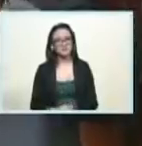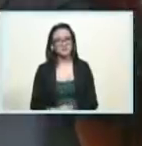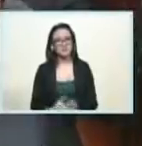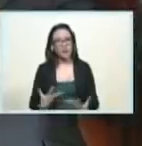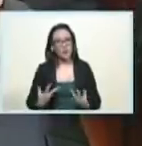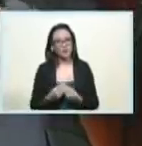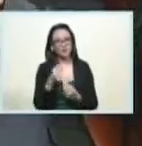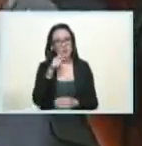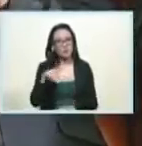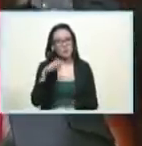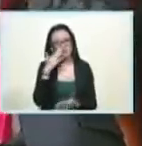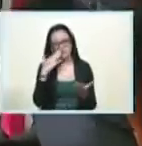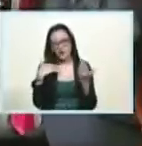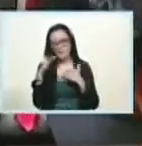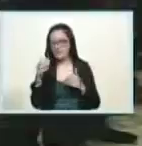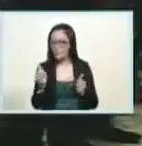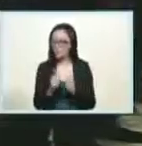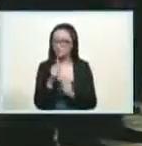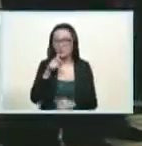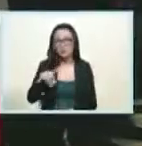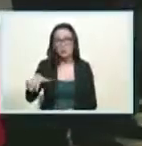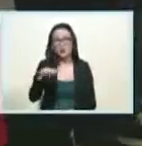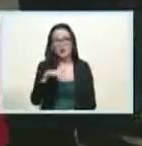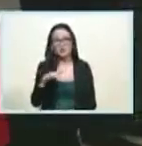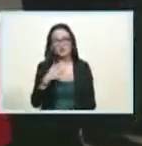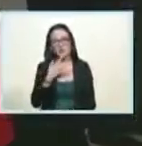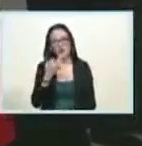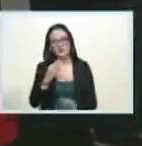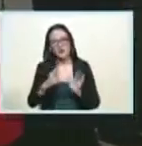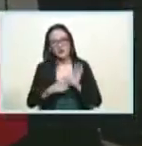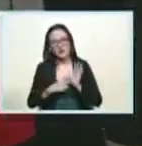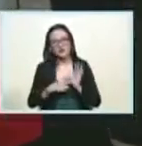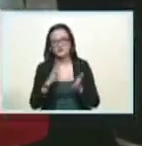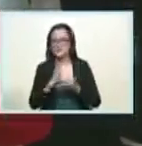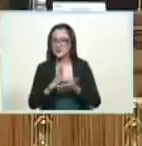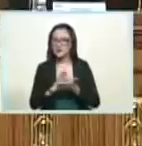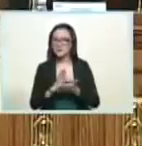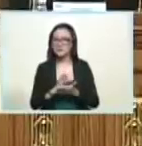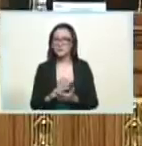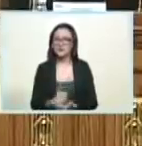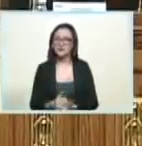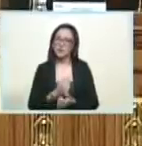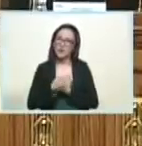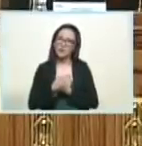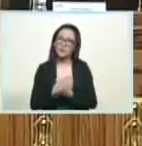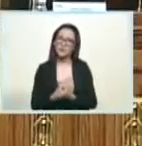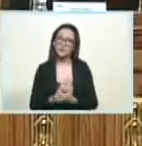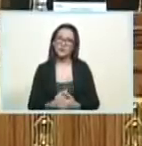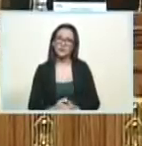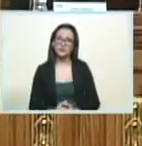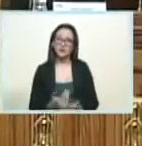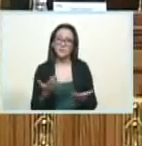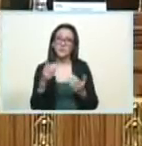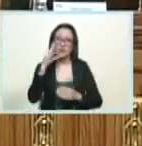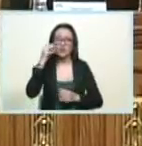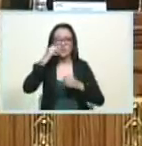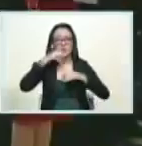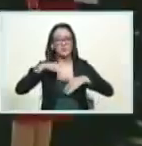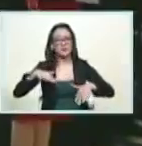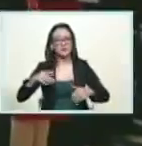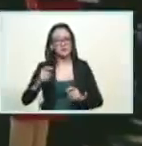junto al pueblo, siempre junto al pueblo, con la verdad, siempre con la verdad y con mucho amor. Pido a Dios me